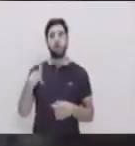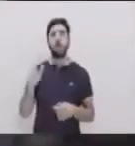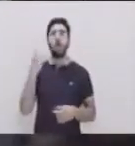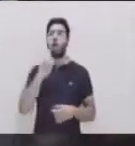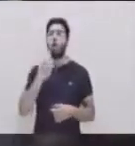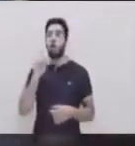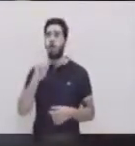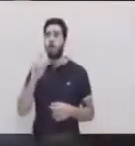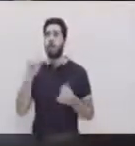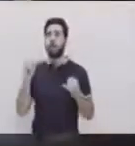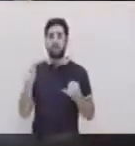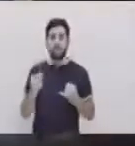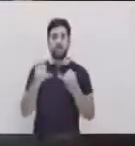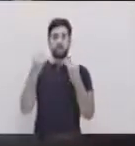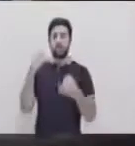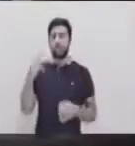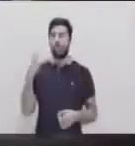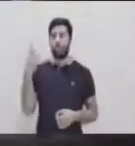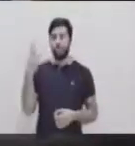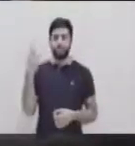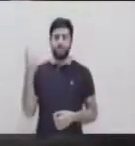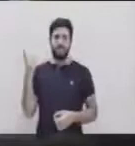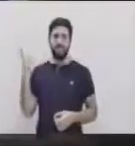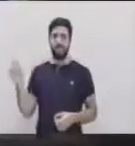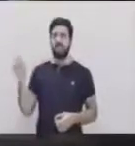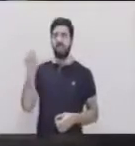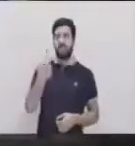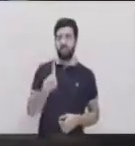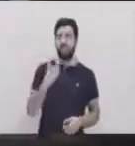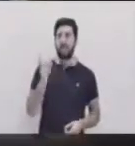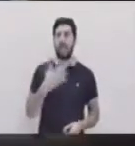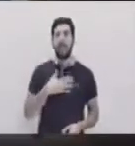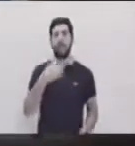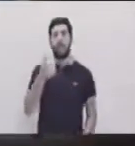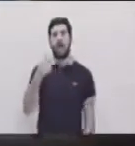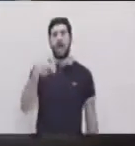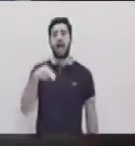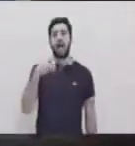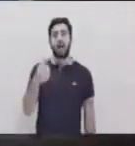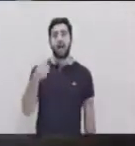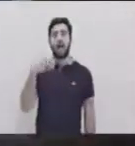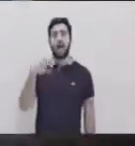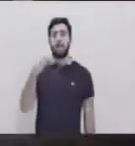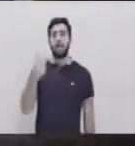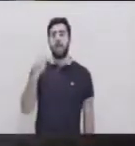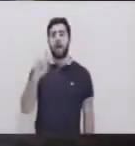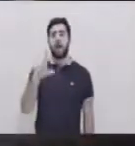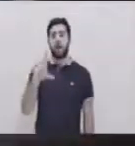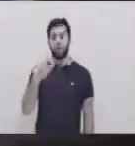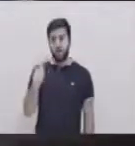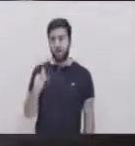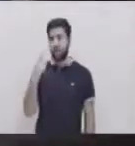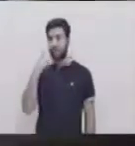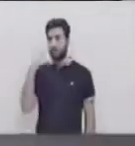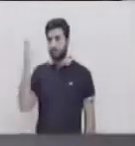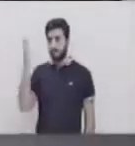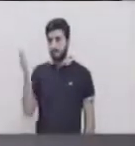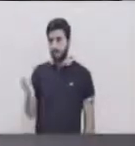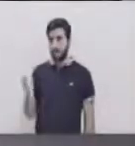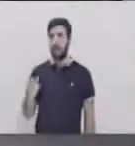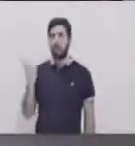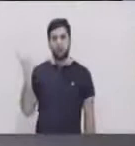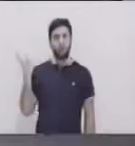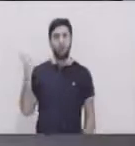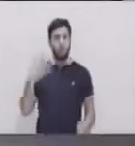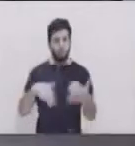Jóvenes que Inspiran, y por ello nos acompaña Ana Paula Alonso para contarnos un poco sobre su historia. Ana Paula, es un gusto tenerte aquí. Yo ya